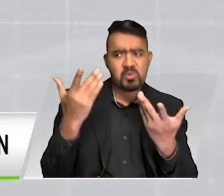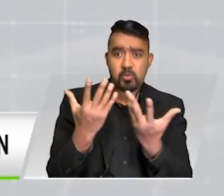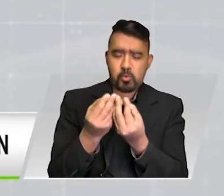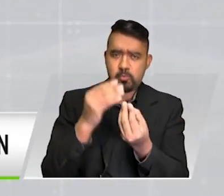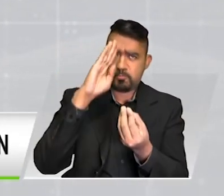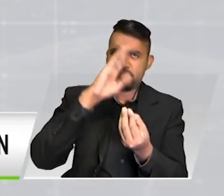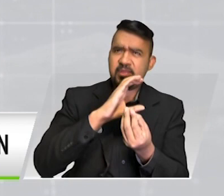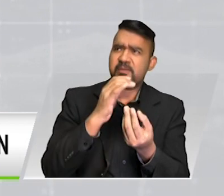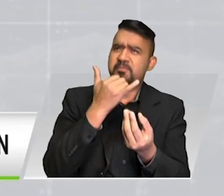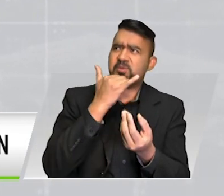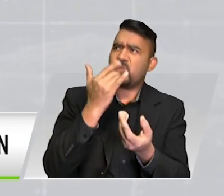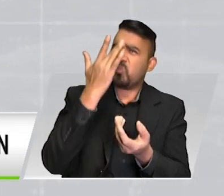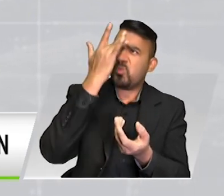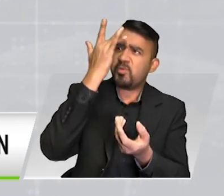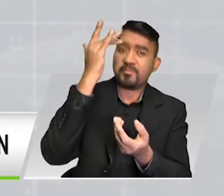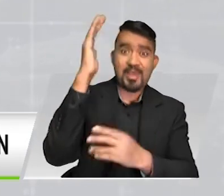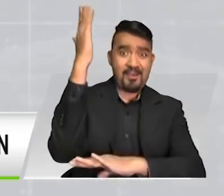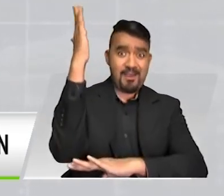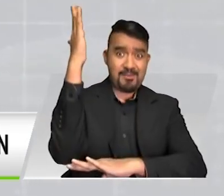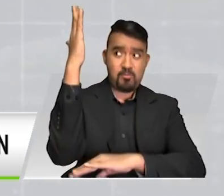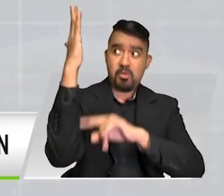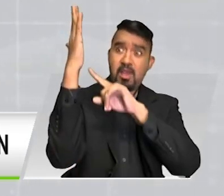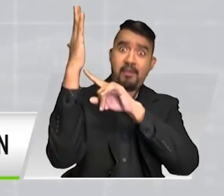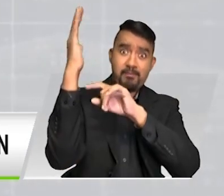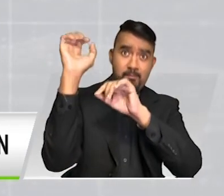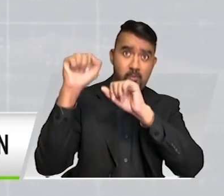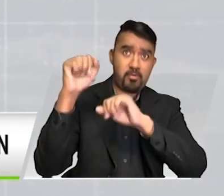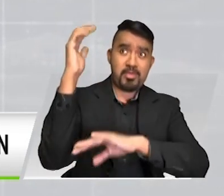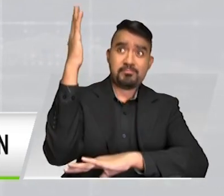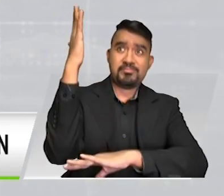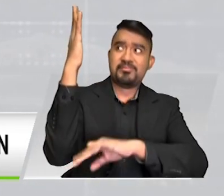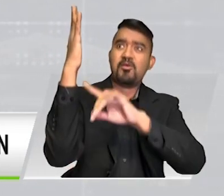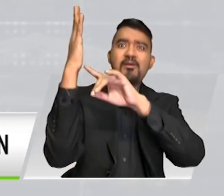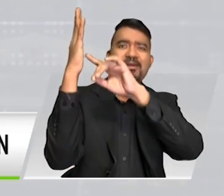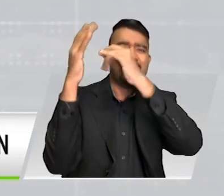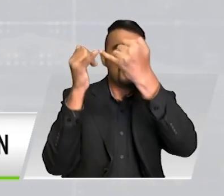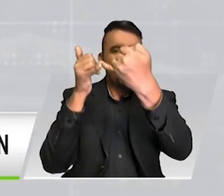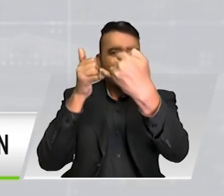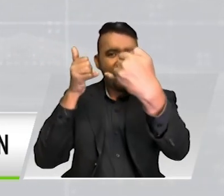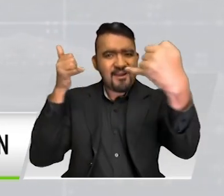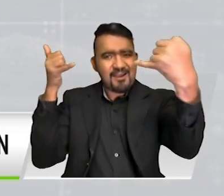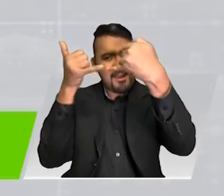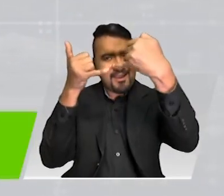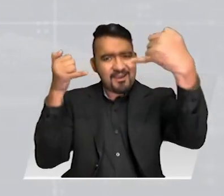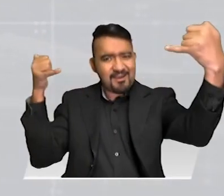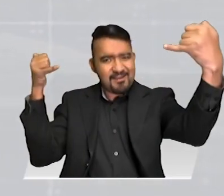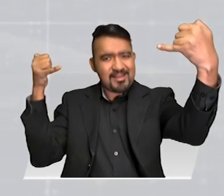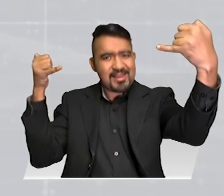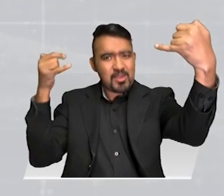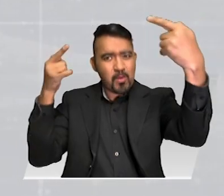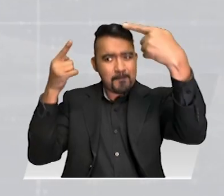que una rama de un árbol haya sido el origen del corte del cable de alta tensión.